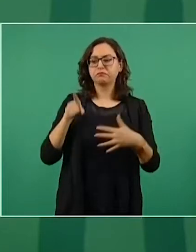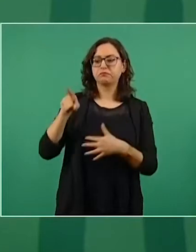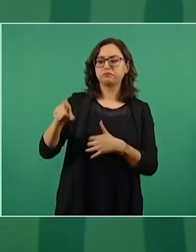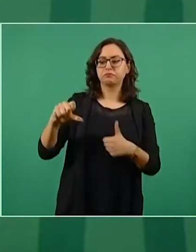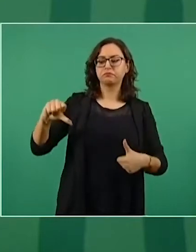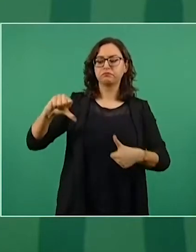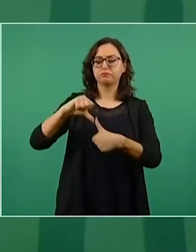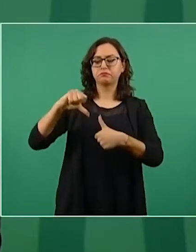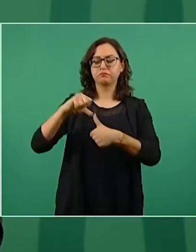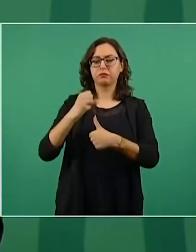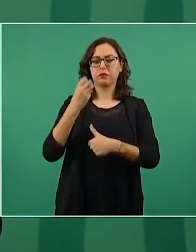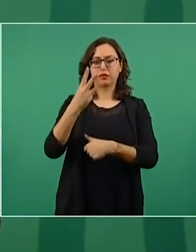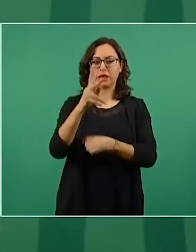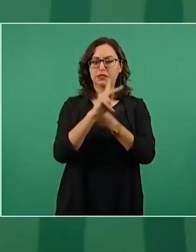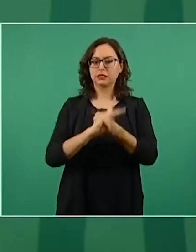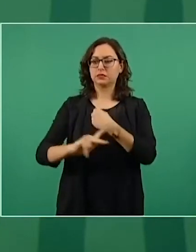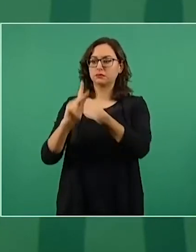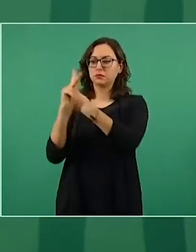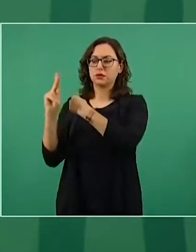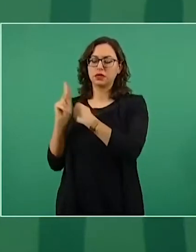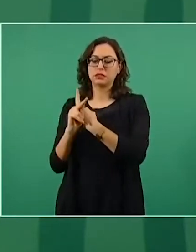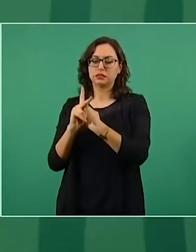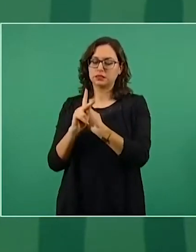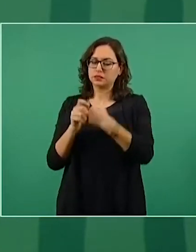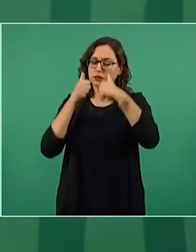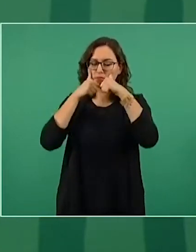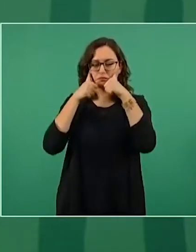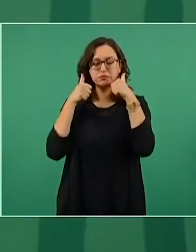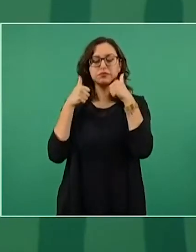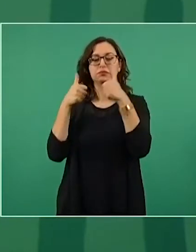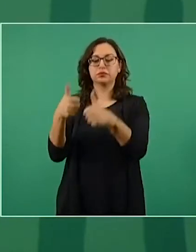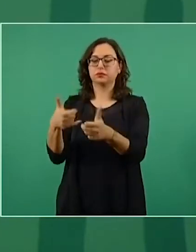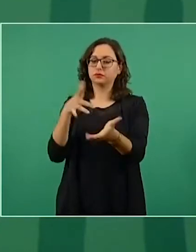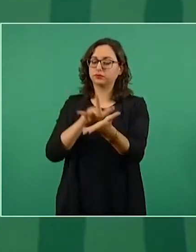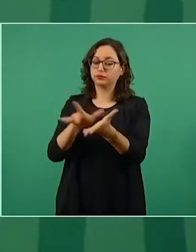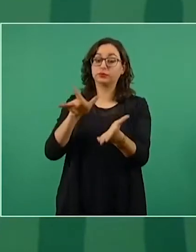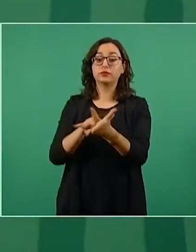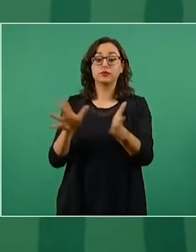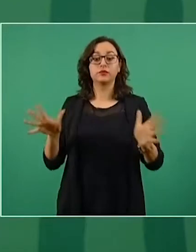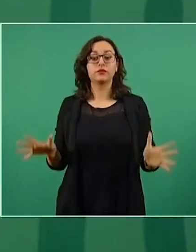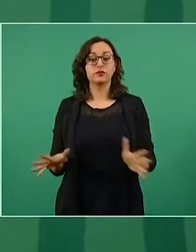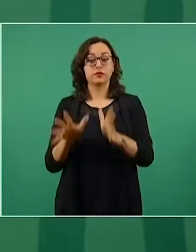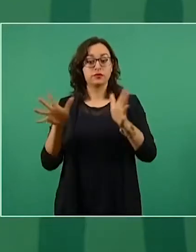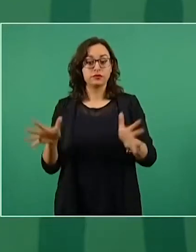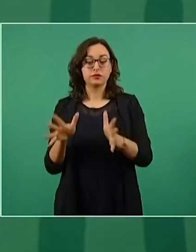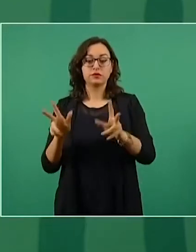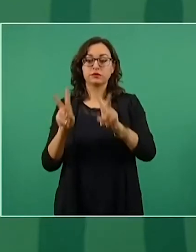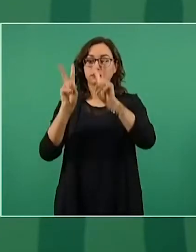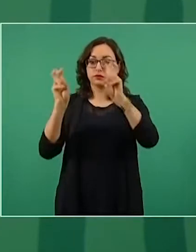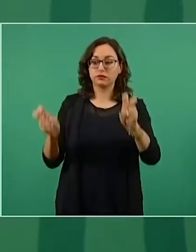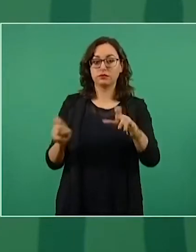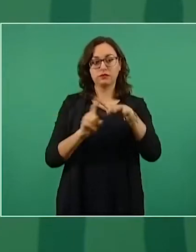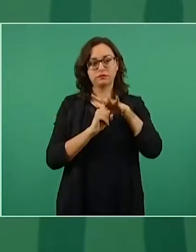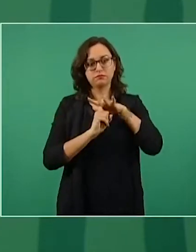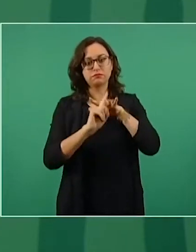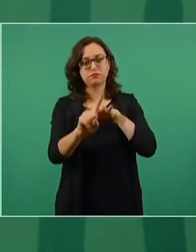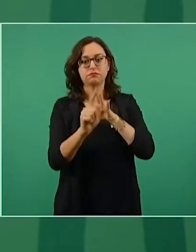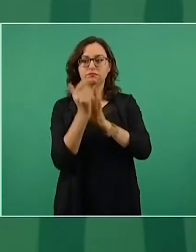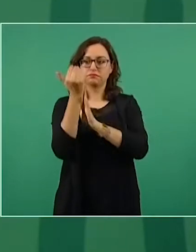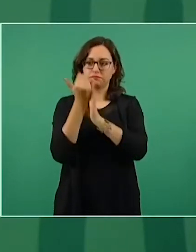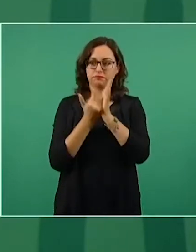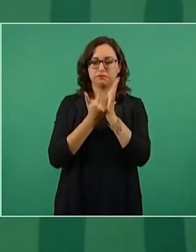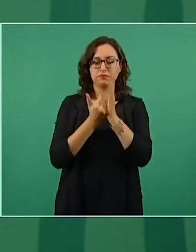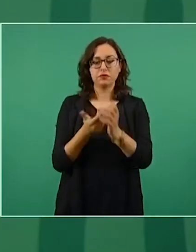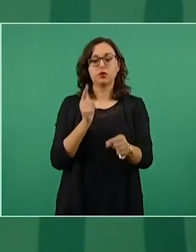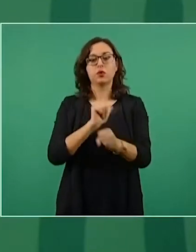Marcelo Ebrard puso en duda si Miguel Ángel Mancera, quien fue sucesor en el cargo, dio mantenimiento al sistema de transporte, sobre todo